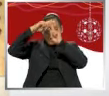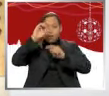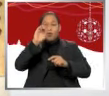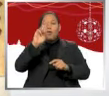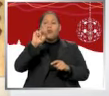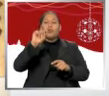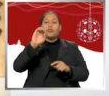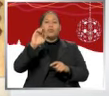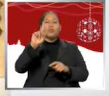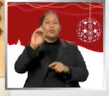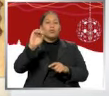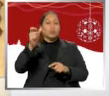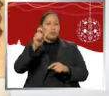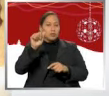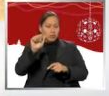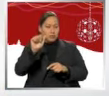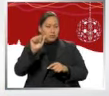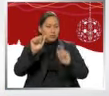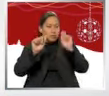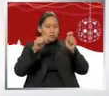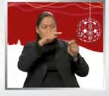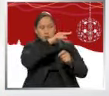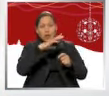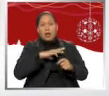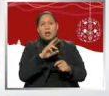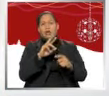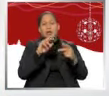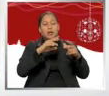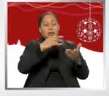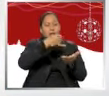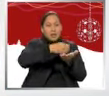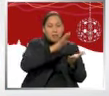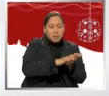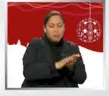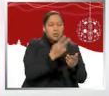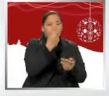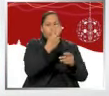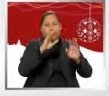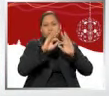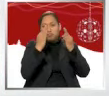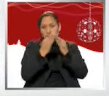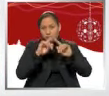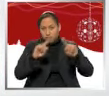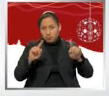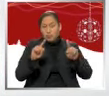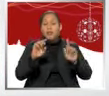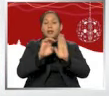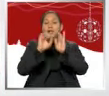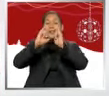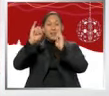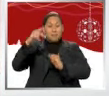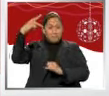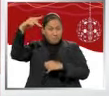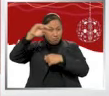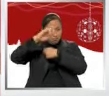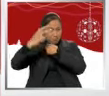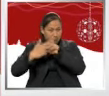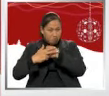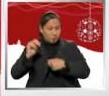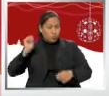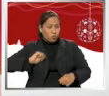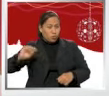Sí. Es una virgen que se imprime en 2 dimensiones. En cambio, las vírgenes europeas anteriores, las